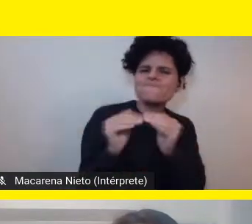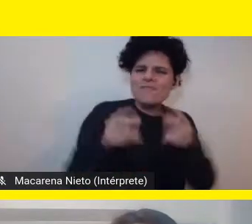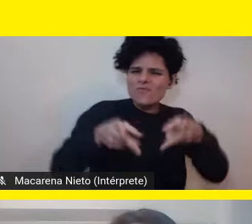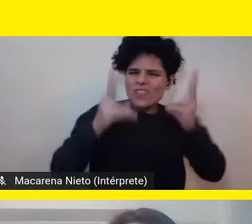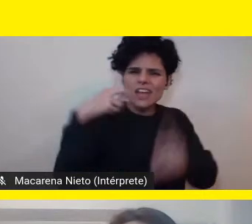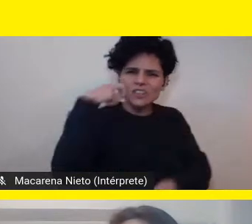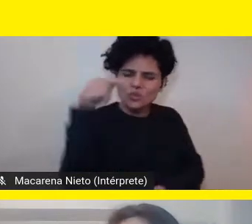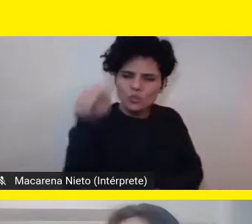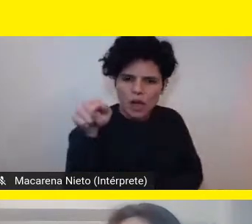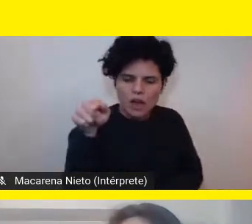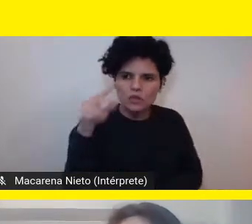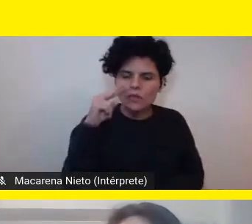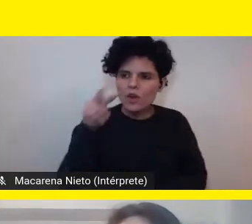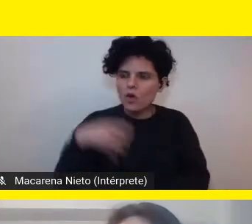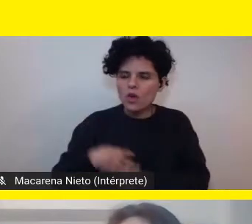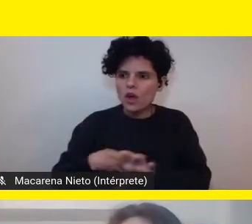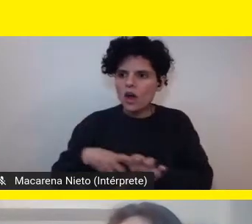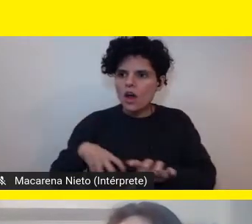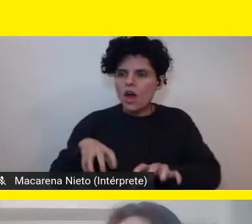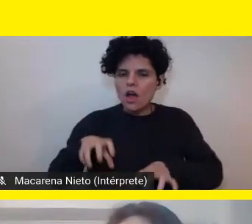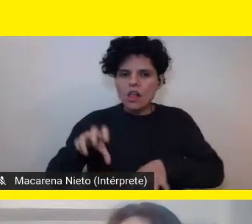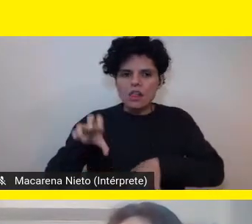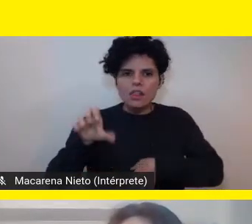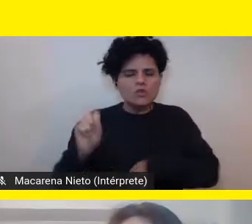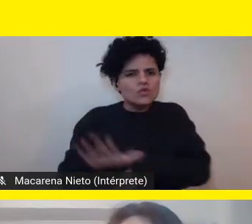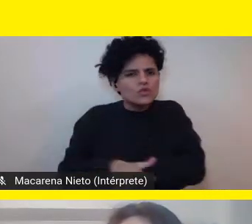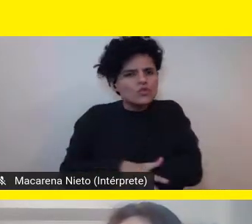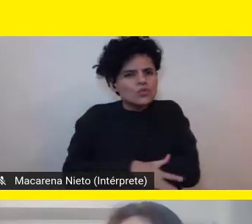también va mostrando